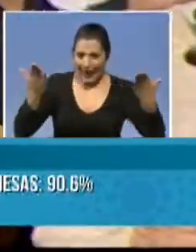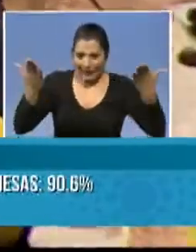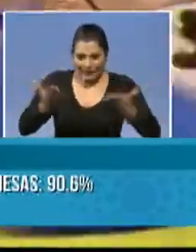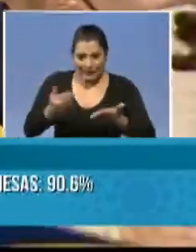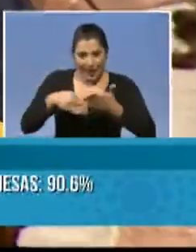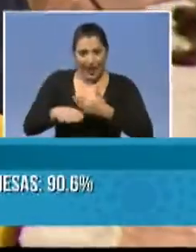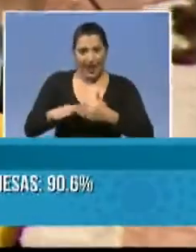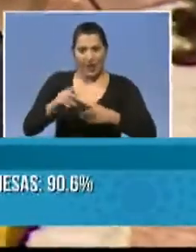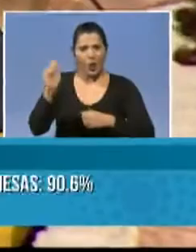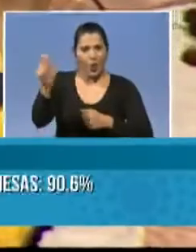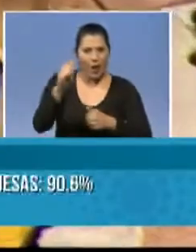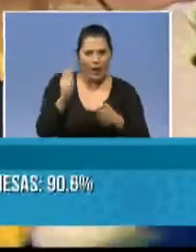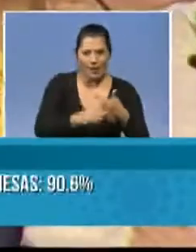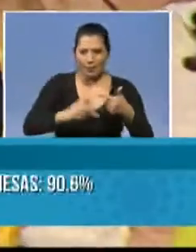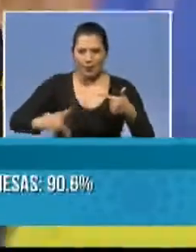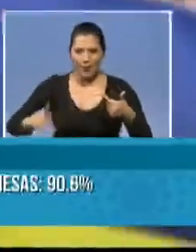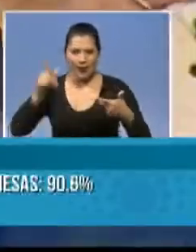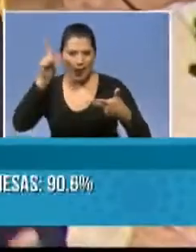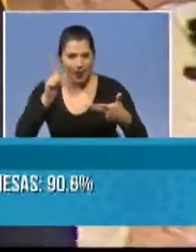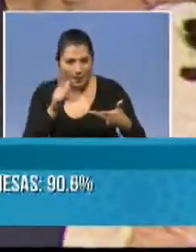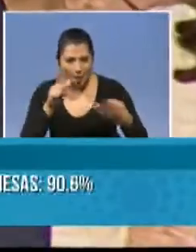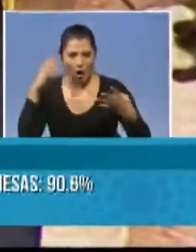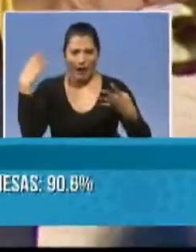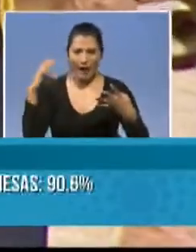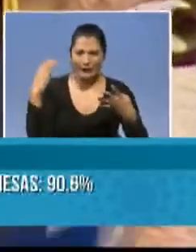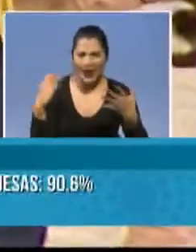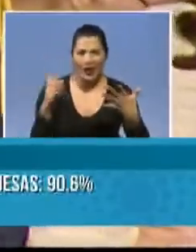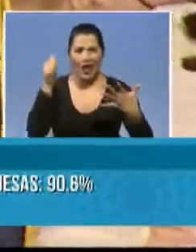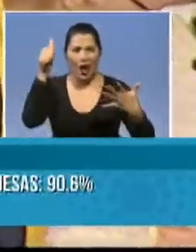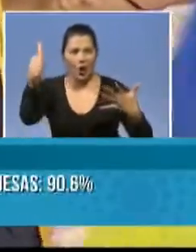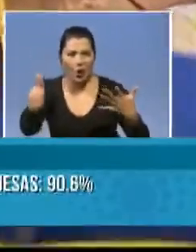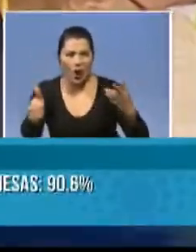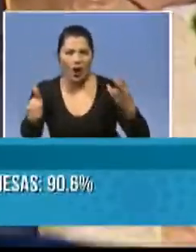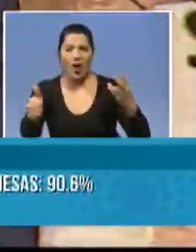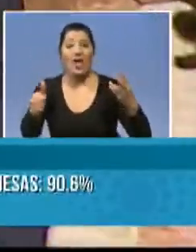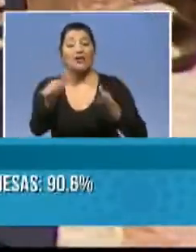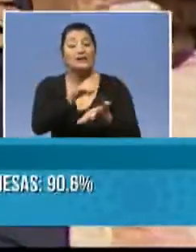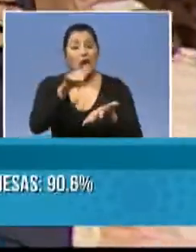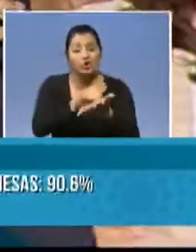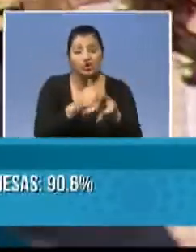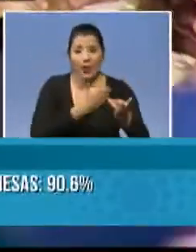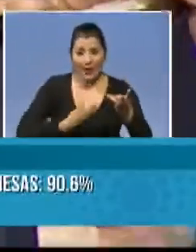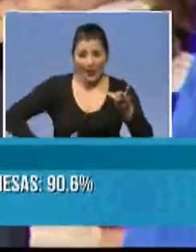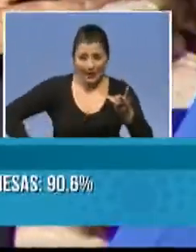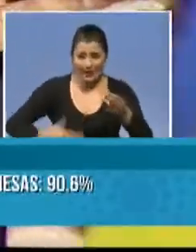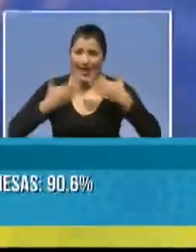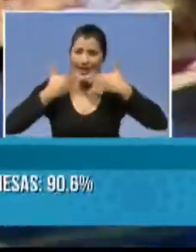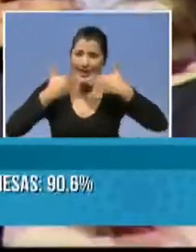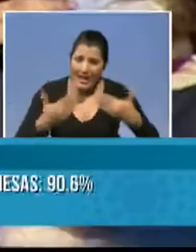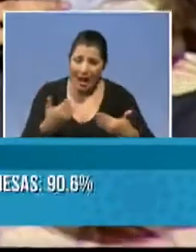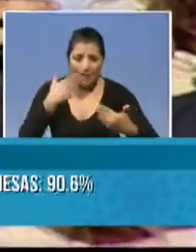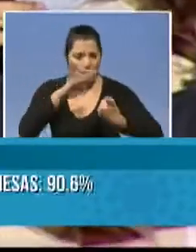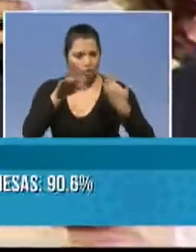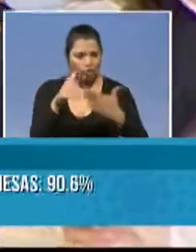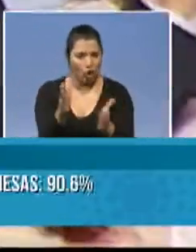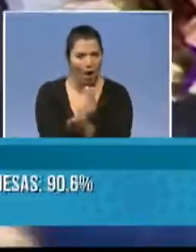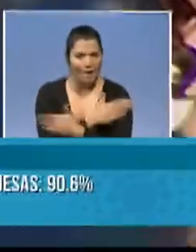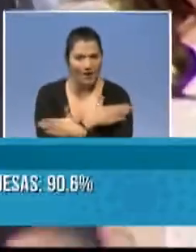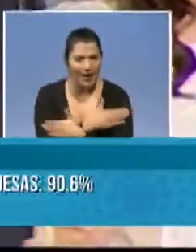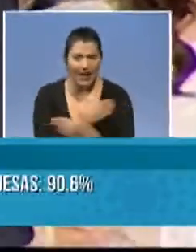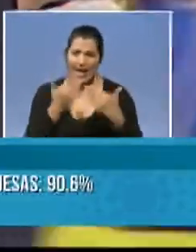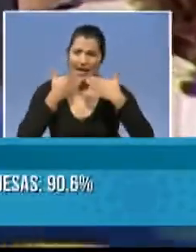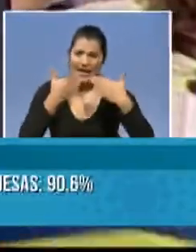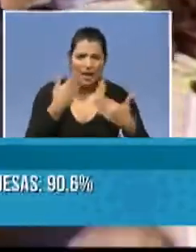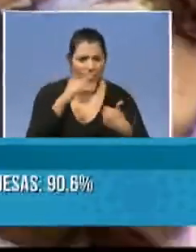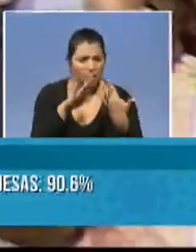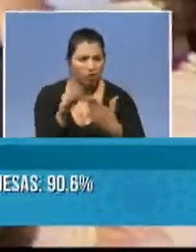en Guanacaste, en Punta Arenas, en Limón, en Cartago, en Alajuela, en San José y en Heredia. Gracias por esos abrazos, gracias